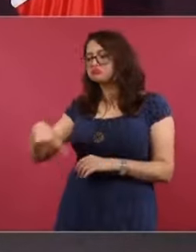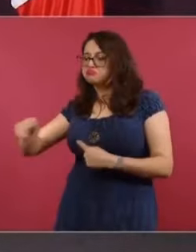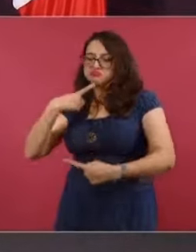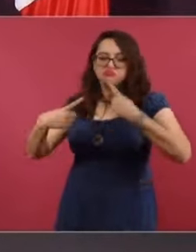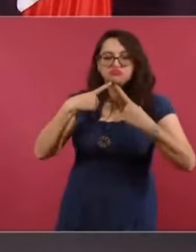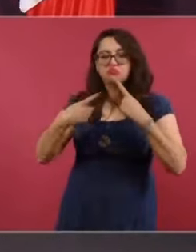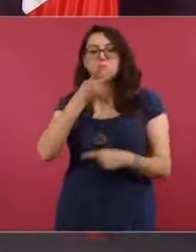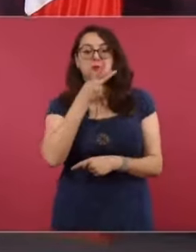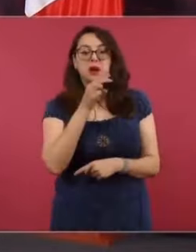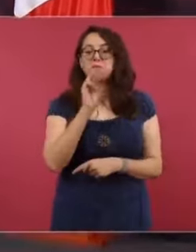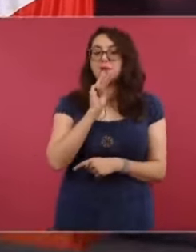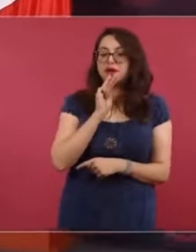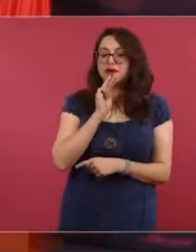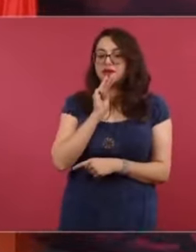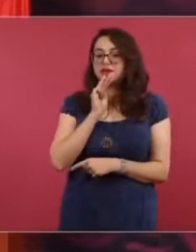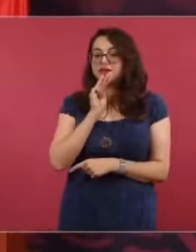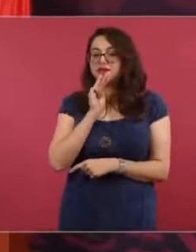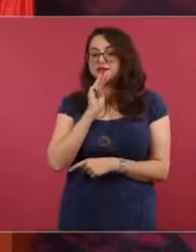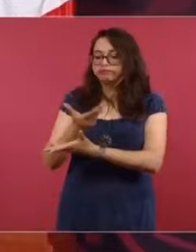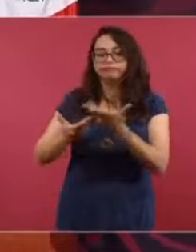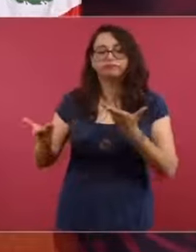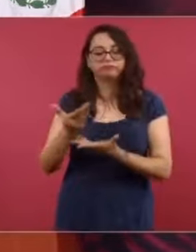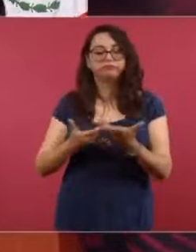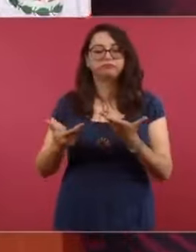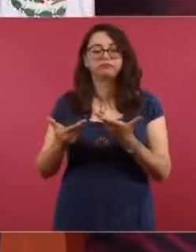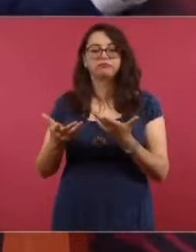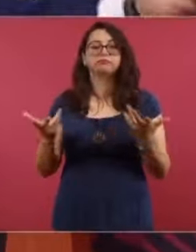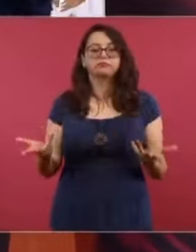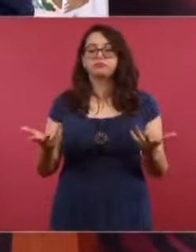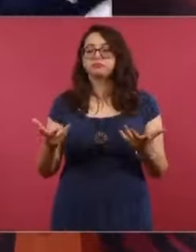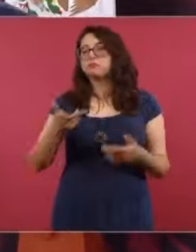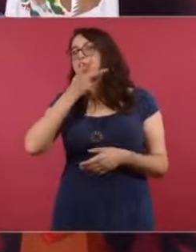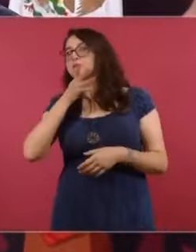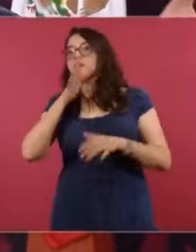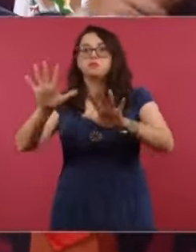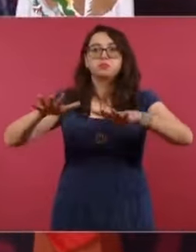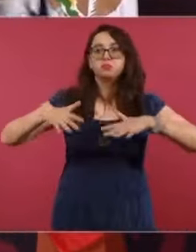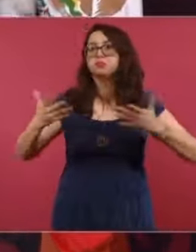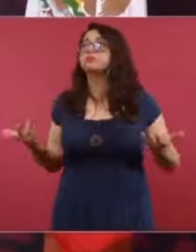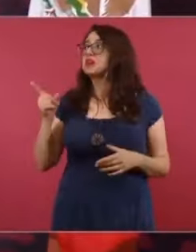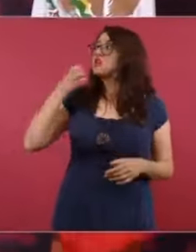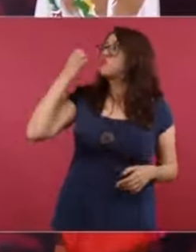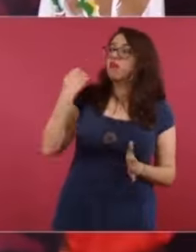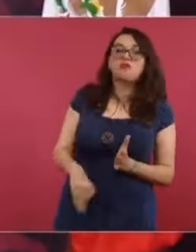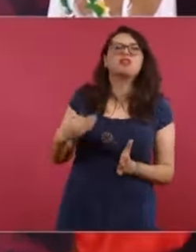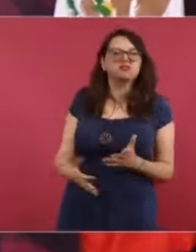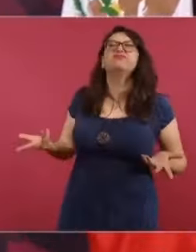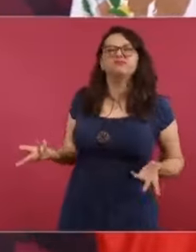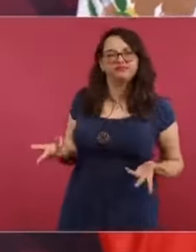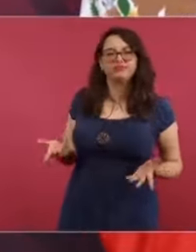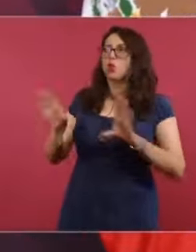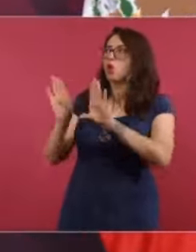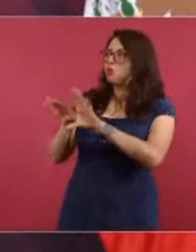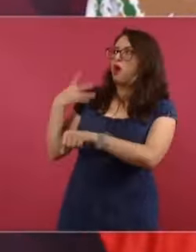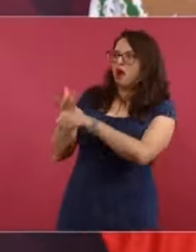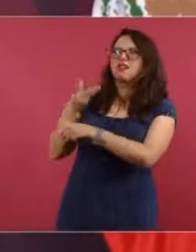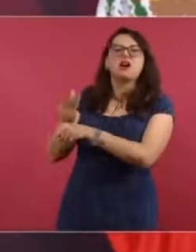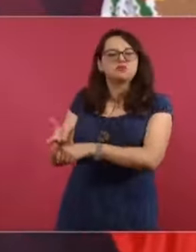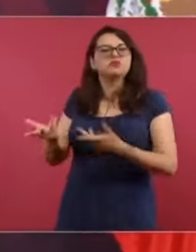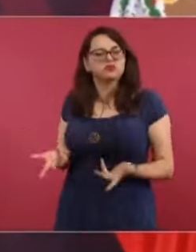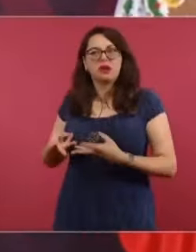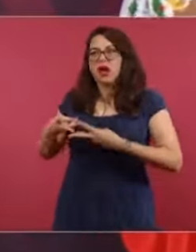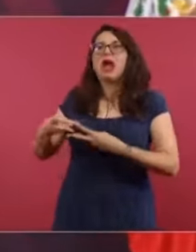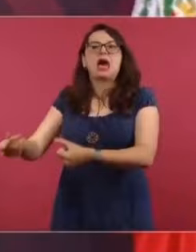sociedades de madres, de padres de familia, en asamblea democrática con todos los padres, madres de familia, deciden cómo utilizar ese presupuesto en el mantenimiento